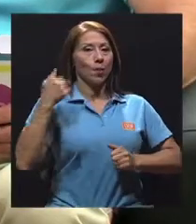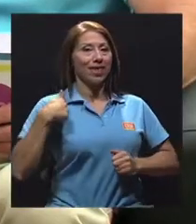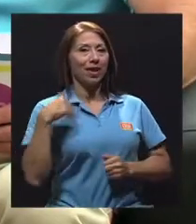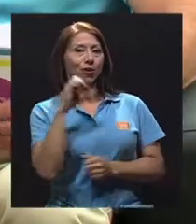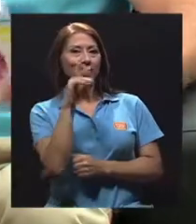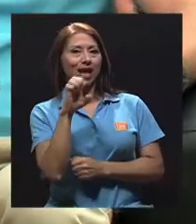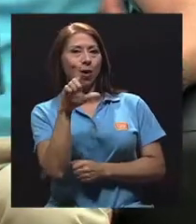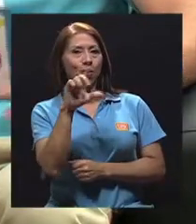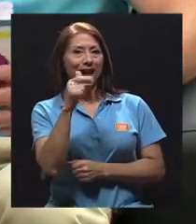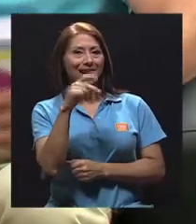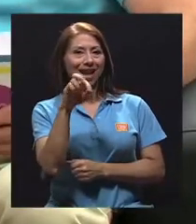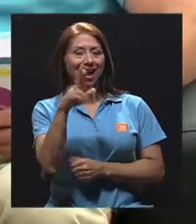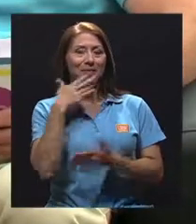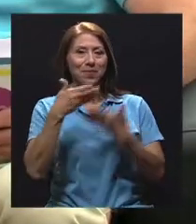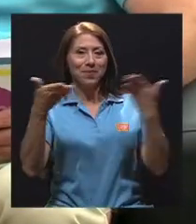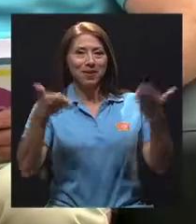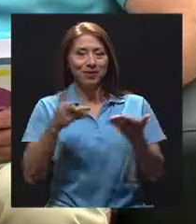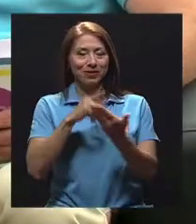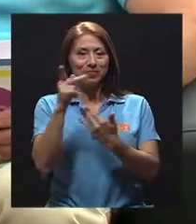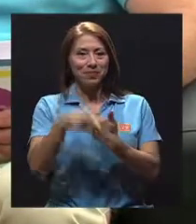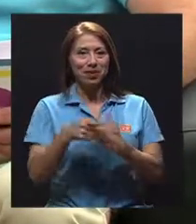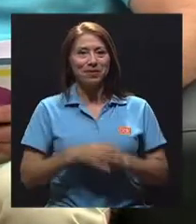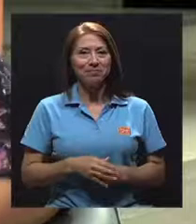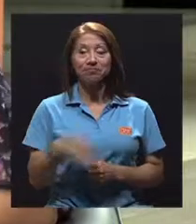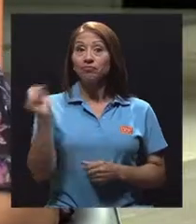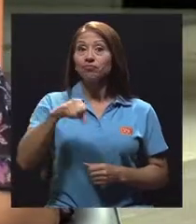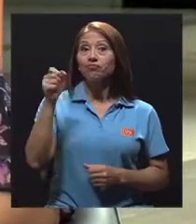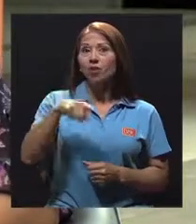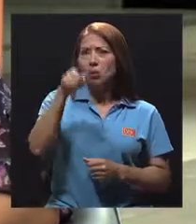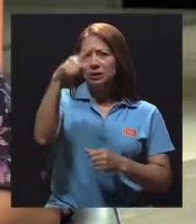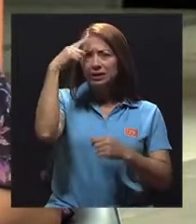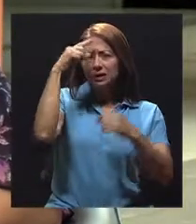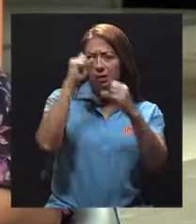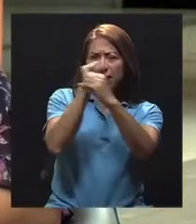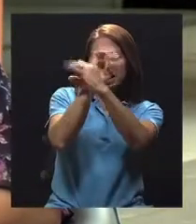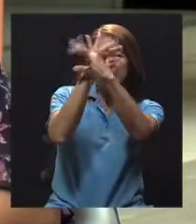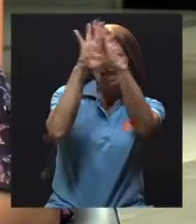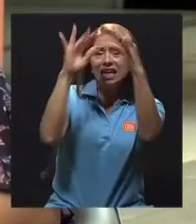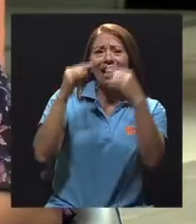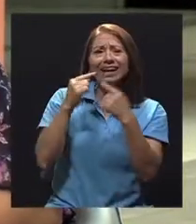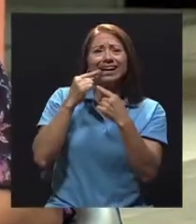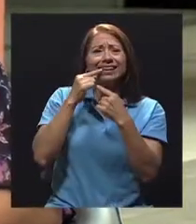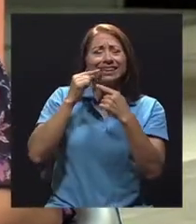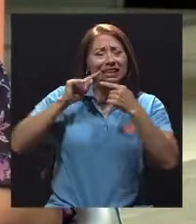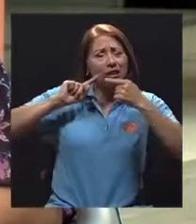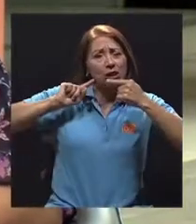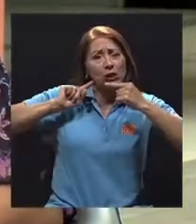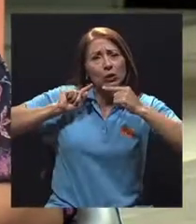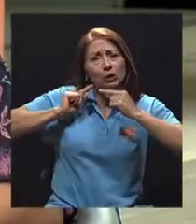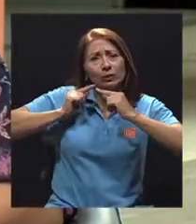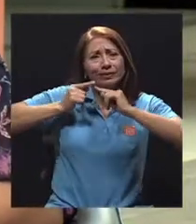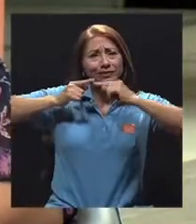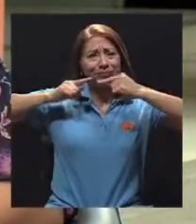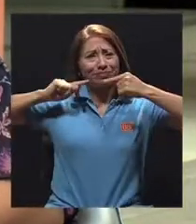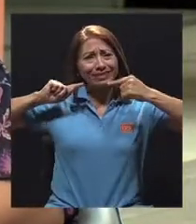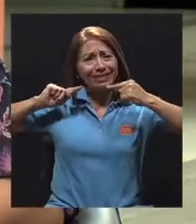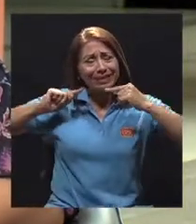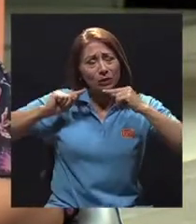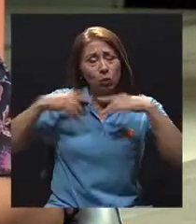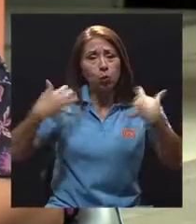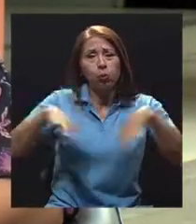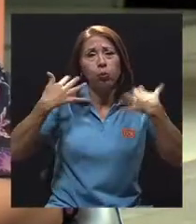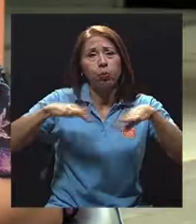Aguilar, bienvenidos a un programa más, María del Mar. Así es, y es que se imagina usted lo que es tener un dolor de dientes, pero intenso, un dolor